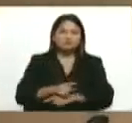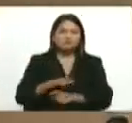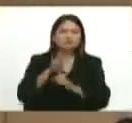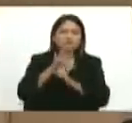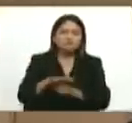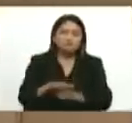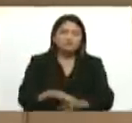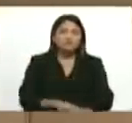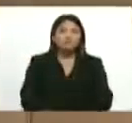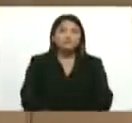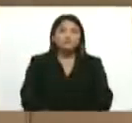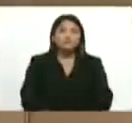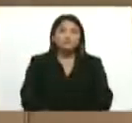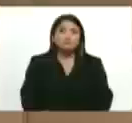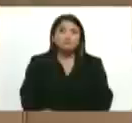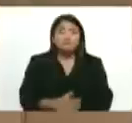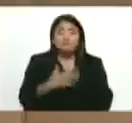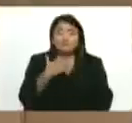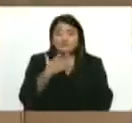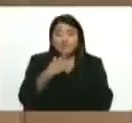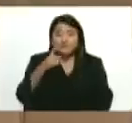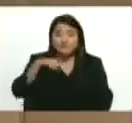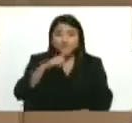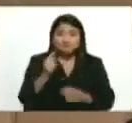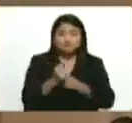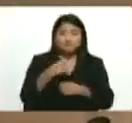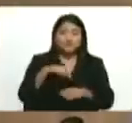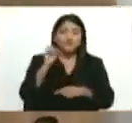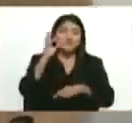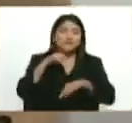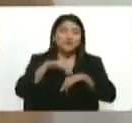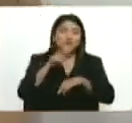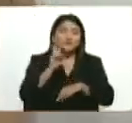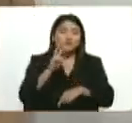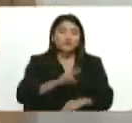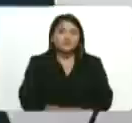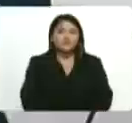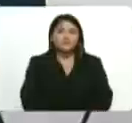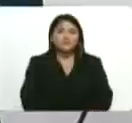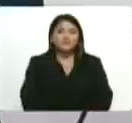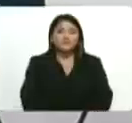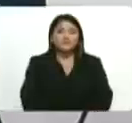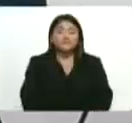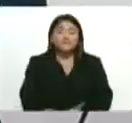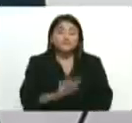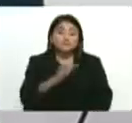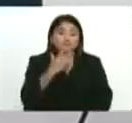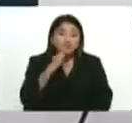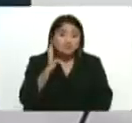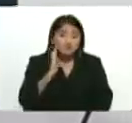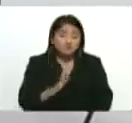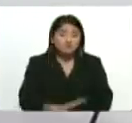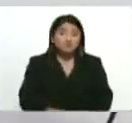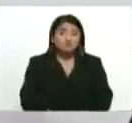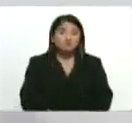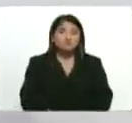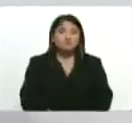agresiva, tenga alguna expresión de ese tipo con la Asamblea Nacional de Venezuela. Lo contrario sería